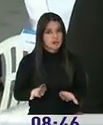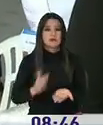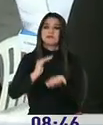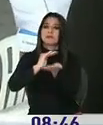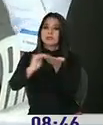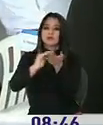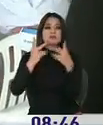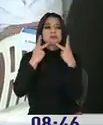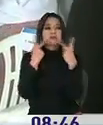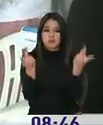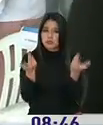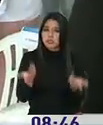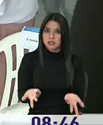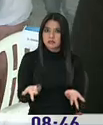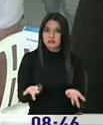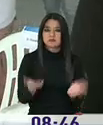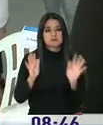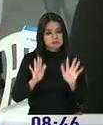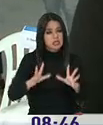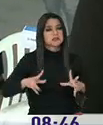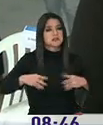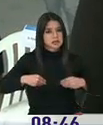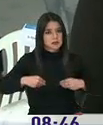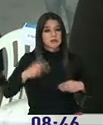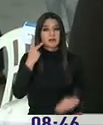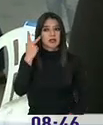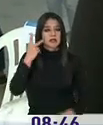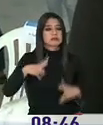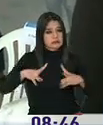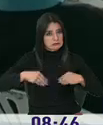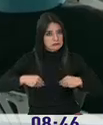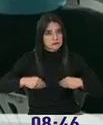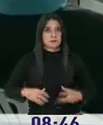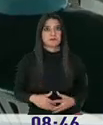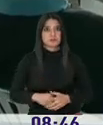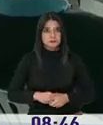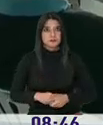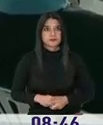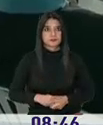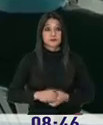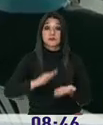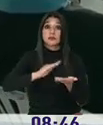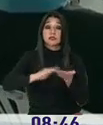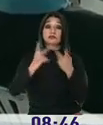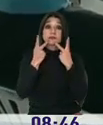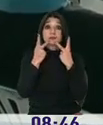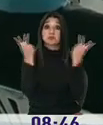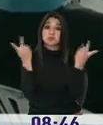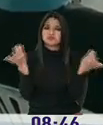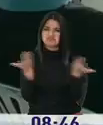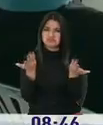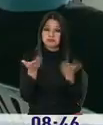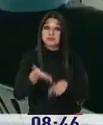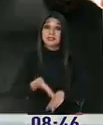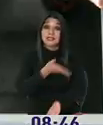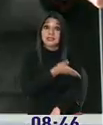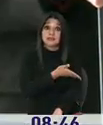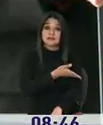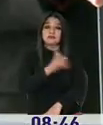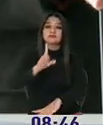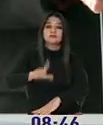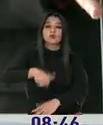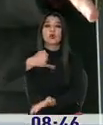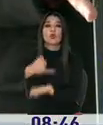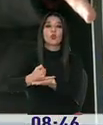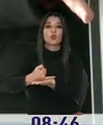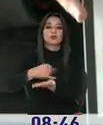debidas disculpas y que éstas sean a su vez aceptadas por las madres y padres de familia. Las disculpas fue en cumplimiento de la resolución emitida por